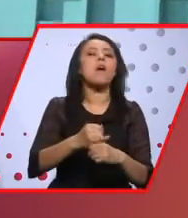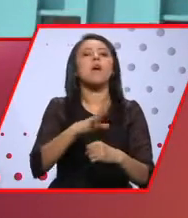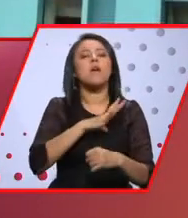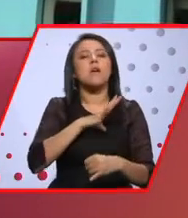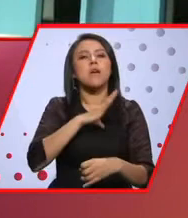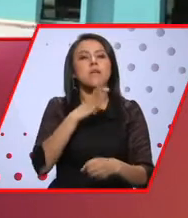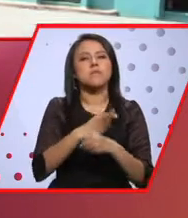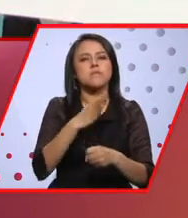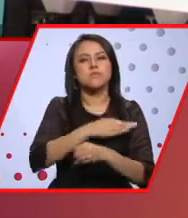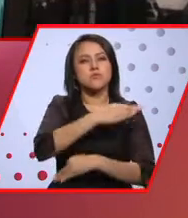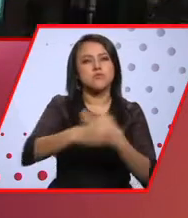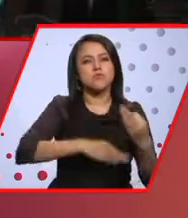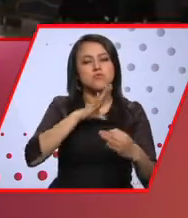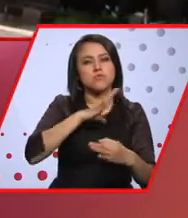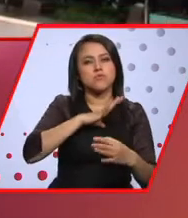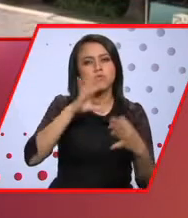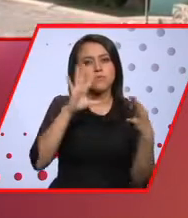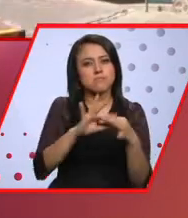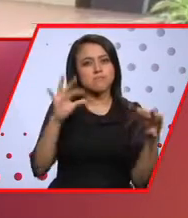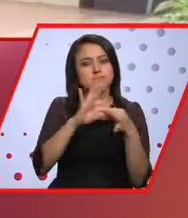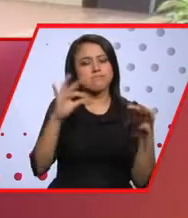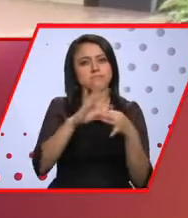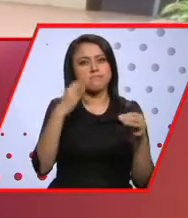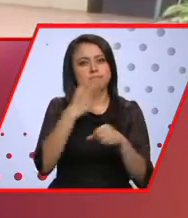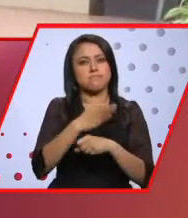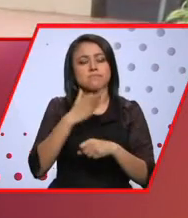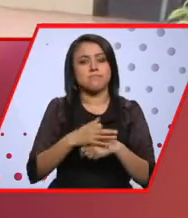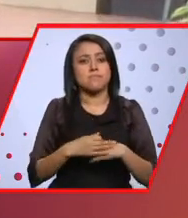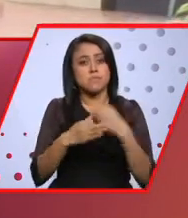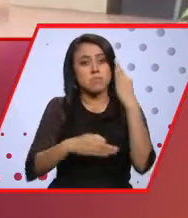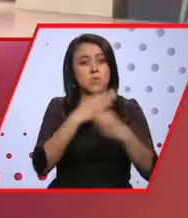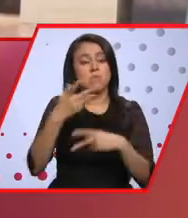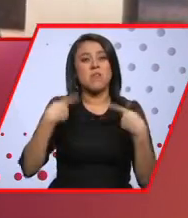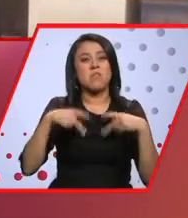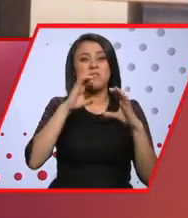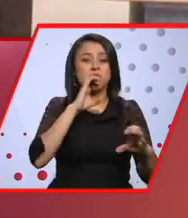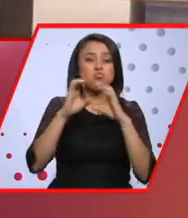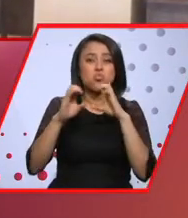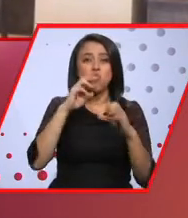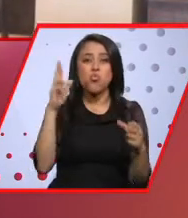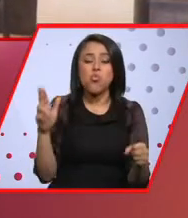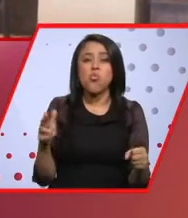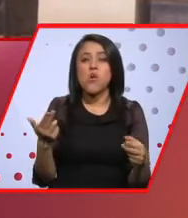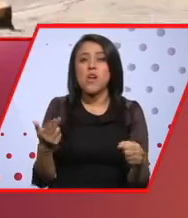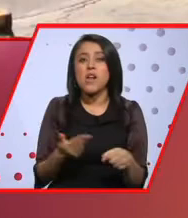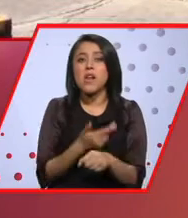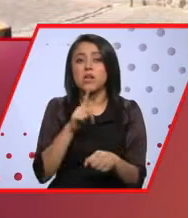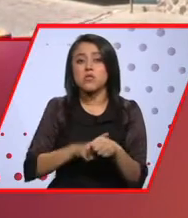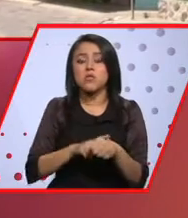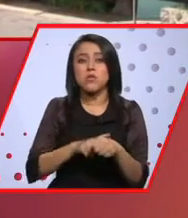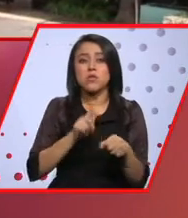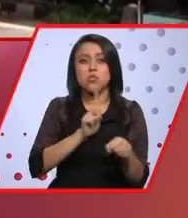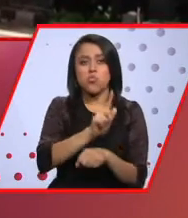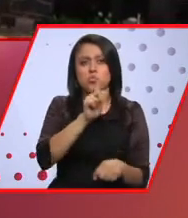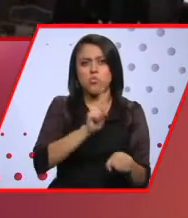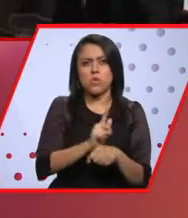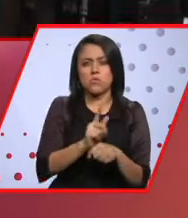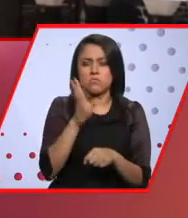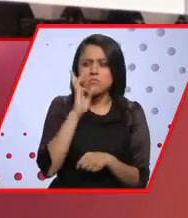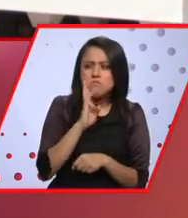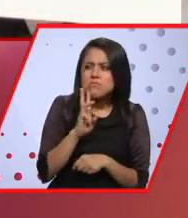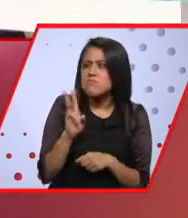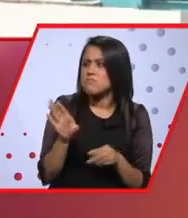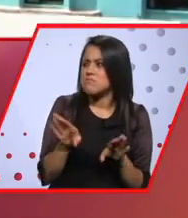dando cobertura a este evento. Para los medios nacionales en Guatemala no es algo de llamar la